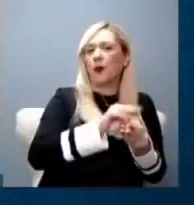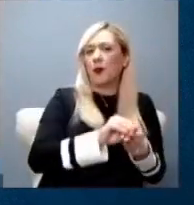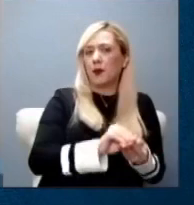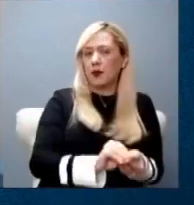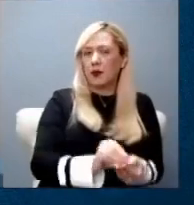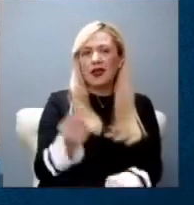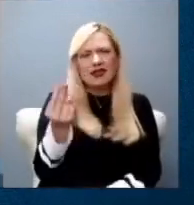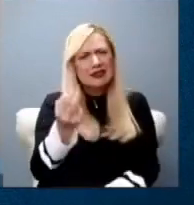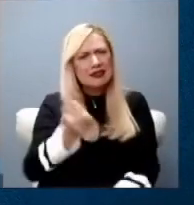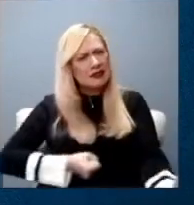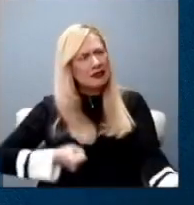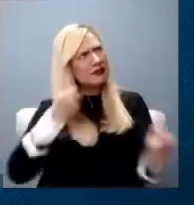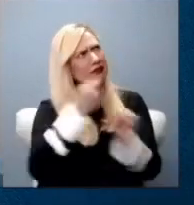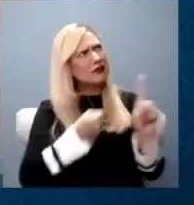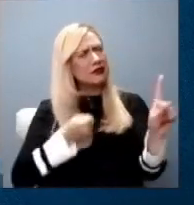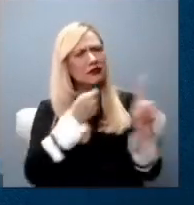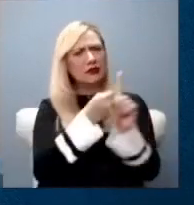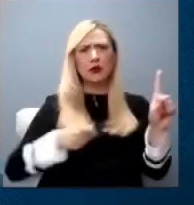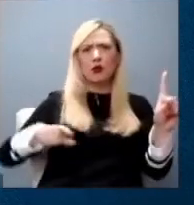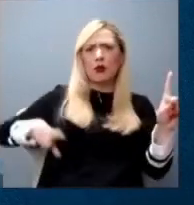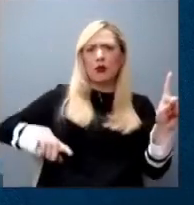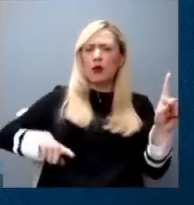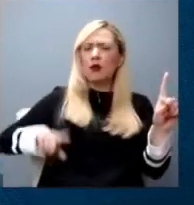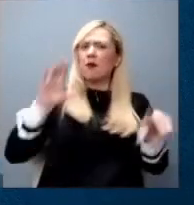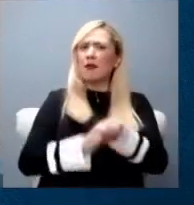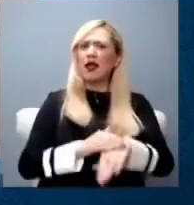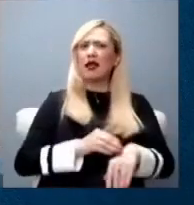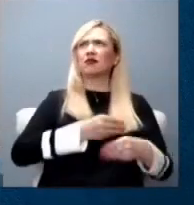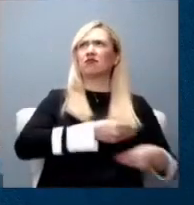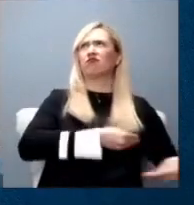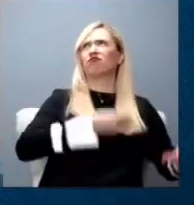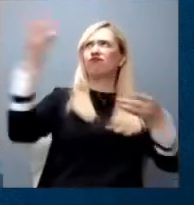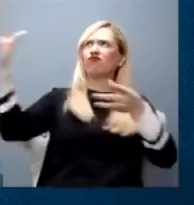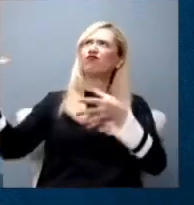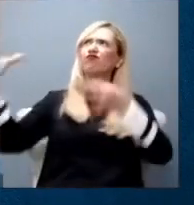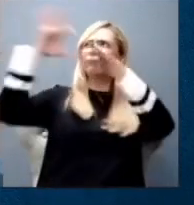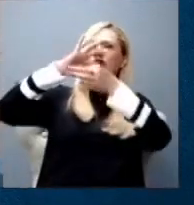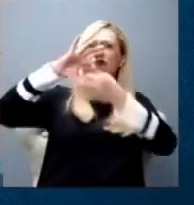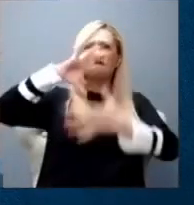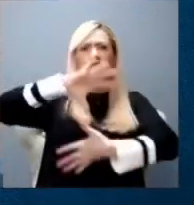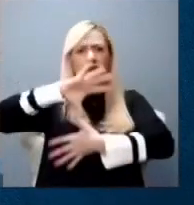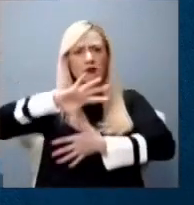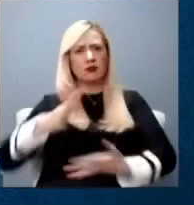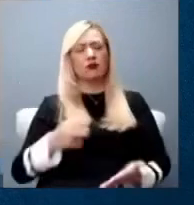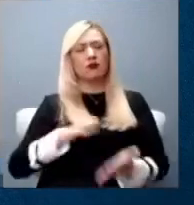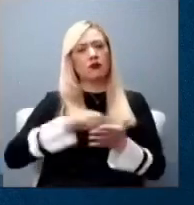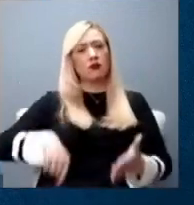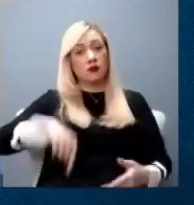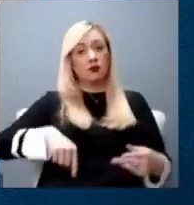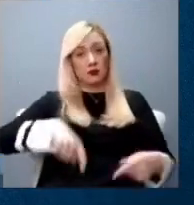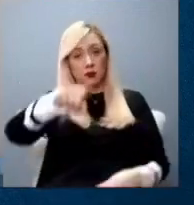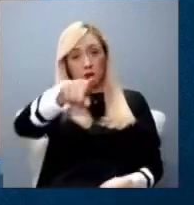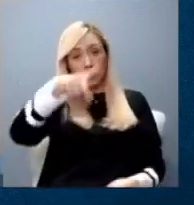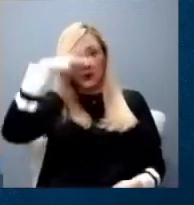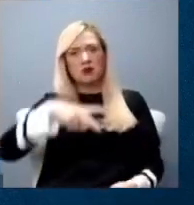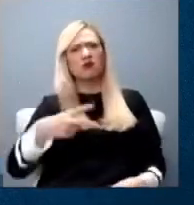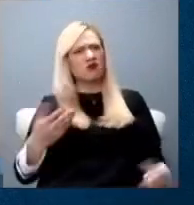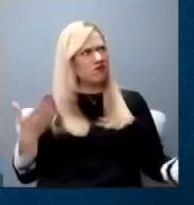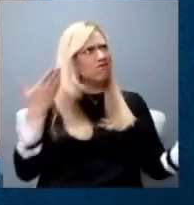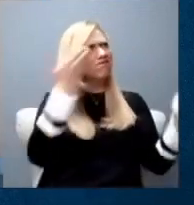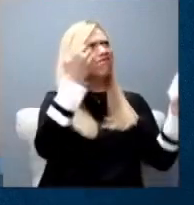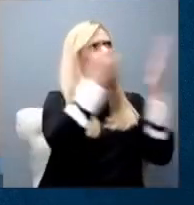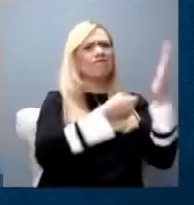necesitamos exigirle a nuestros gobiernos que fortalezcan el sistema interamericano. Necesitamos, por ejemplo, las personas en México exigirle al gobierno que